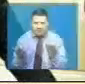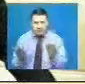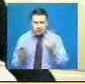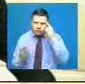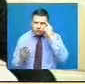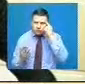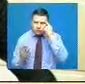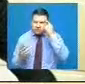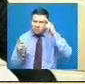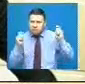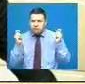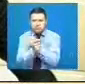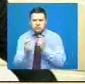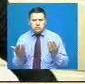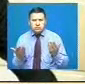cambios